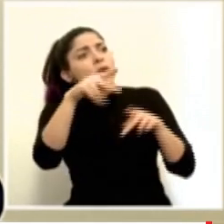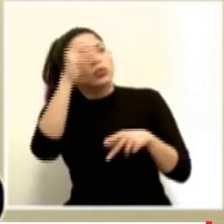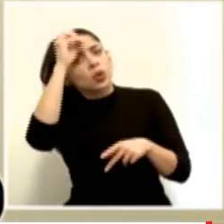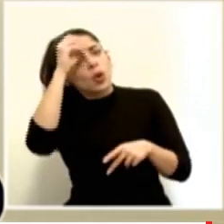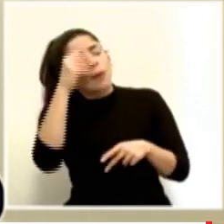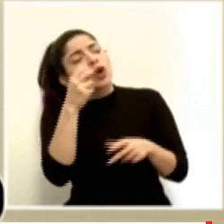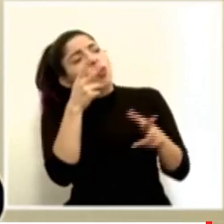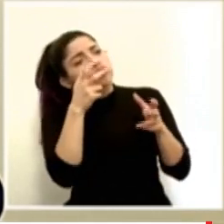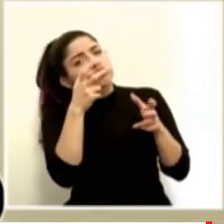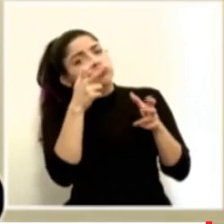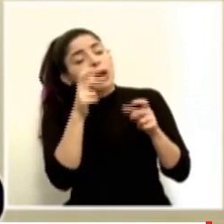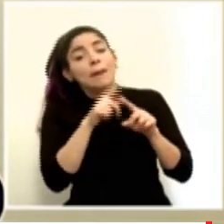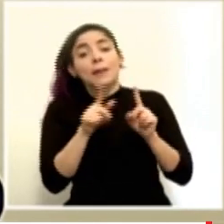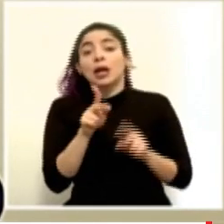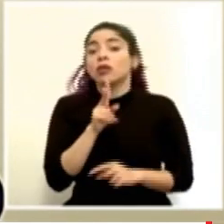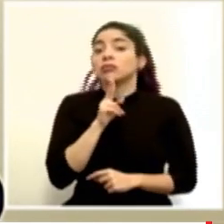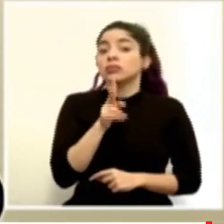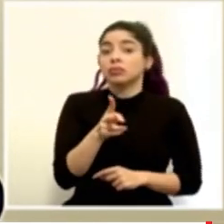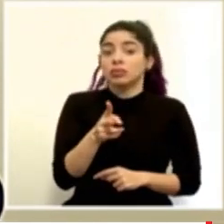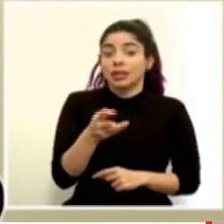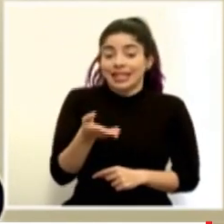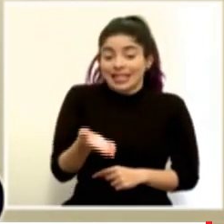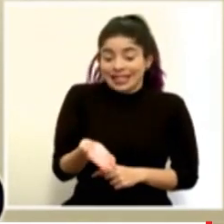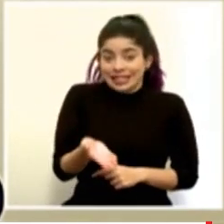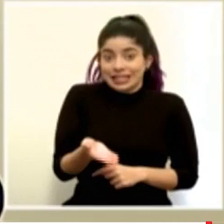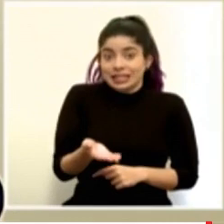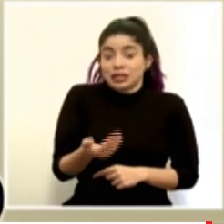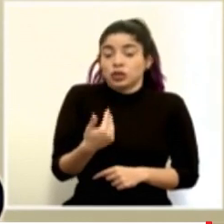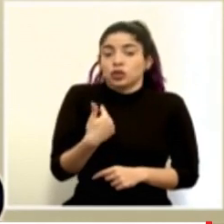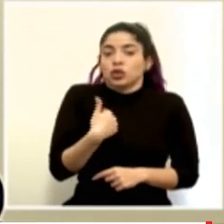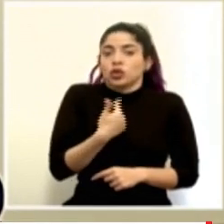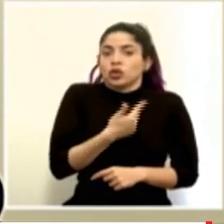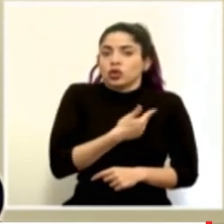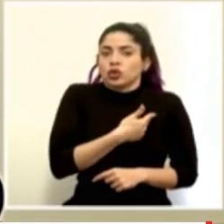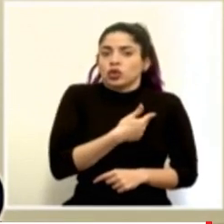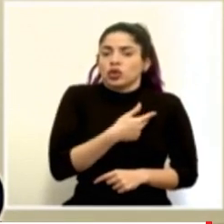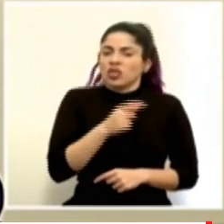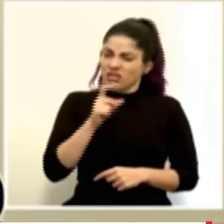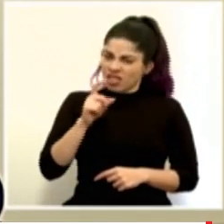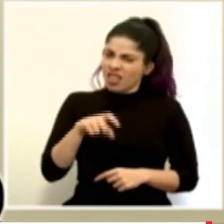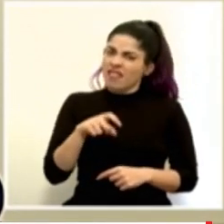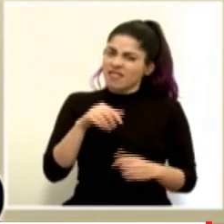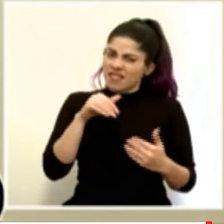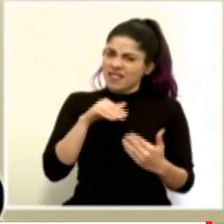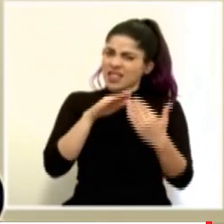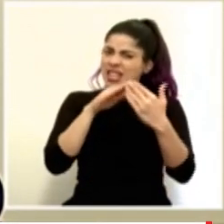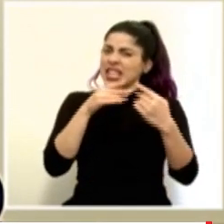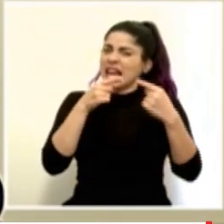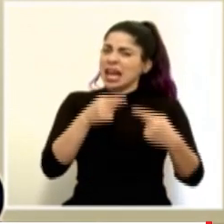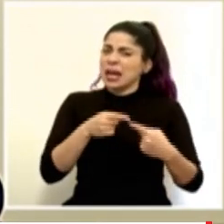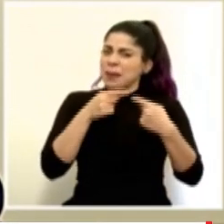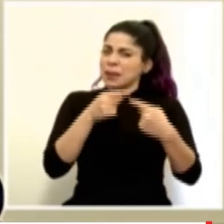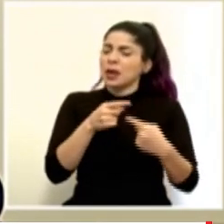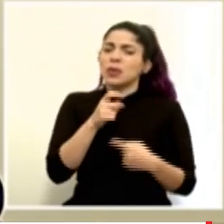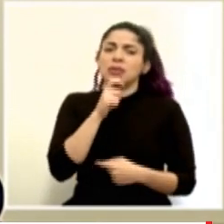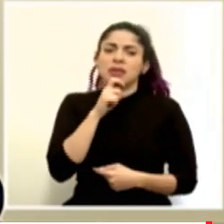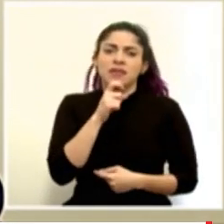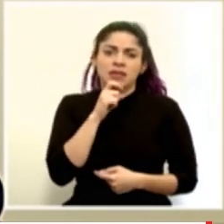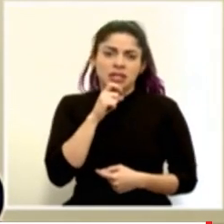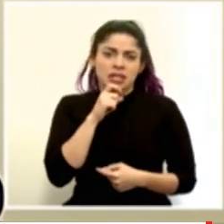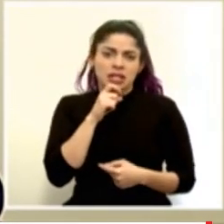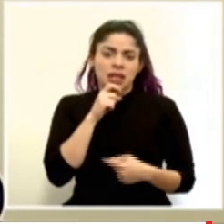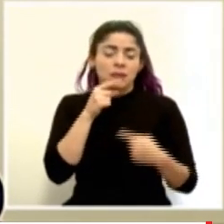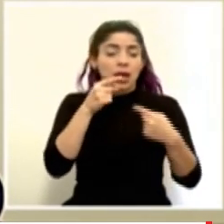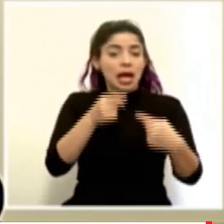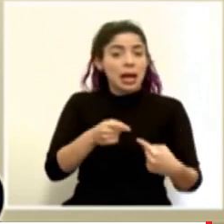personas. Pero lo cierto es que en esto hemos tenido que enfrentar un enemigo muy difícil, un enemigo que